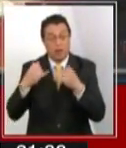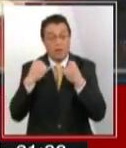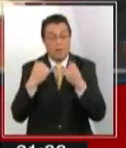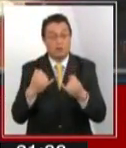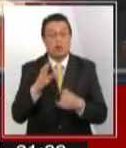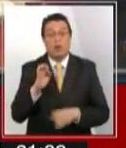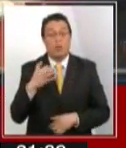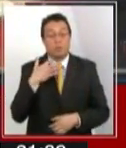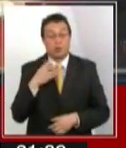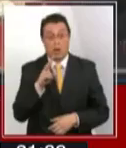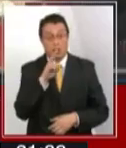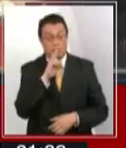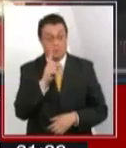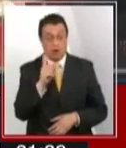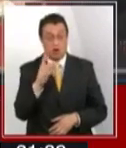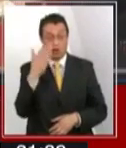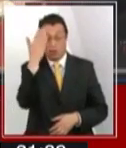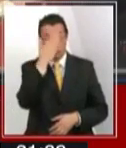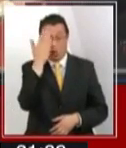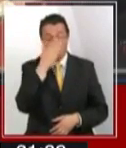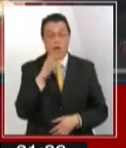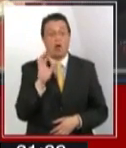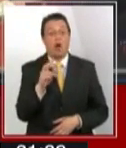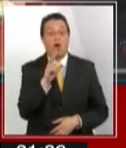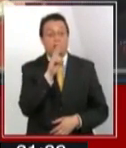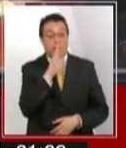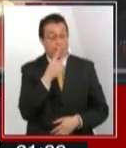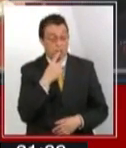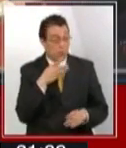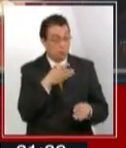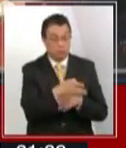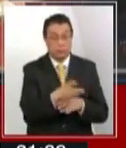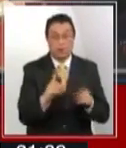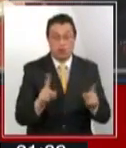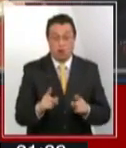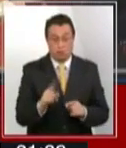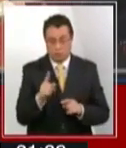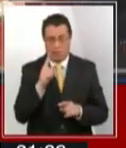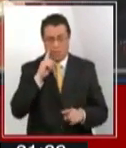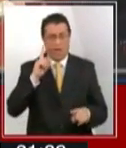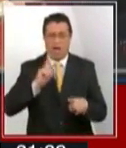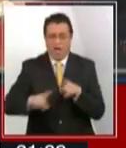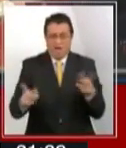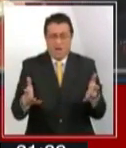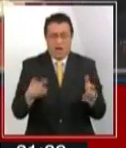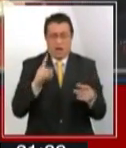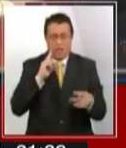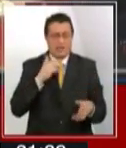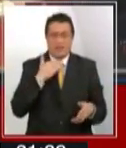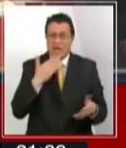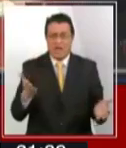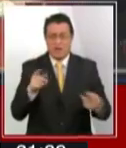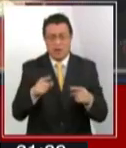medios de comunicación no estaban preocupados o porque la tele no estaba preocupada de un tema? No veo qué tiene que ver eso con que las cifras no se transparenten.